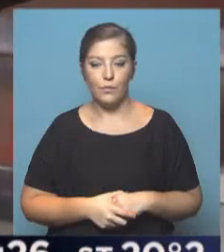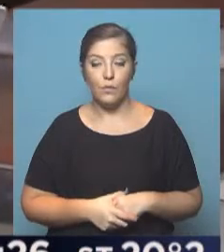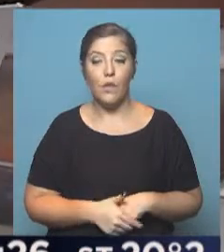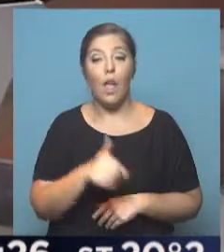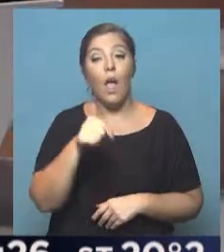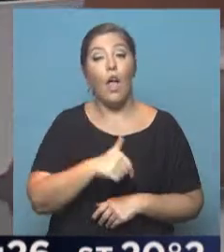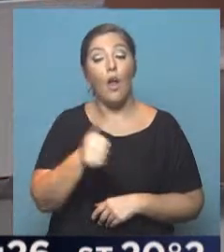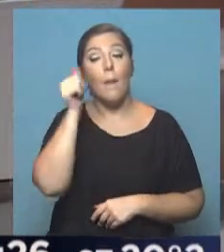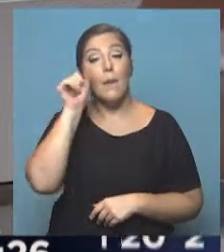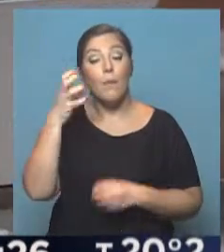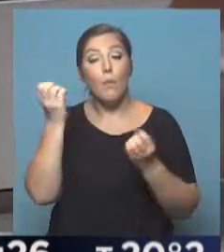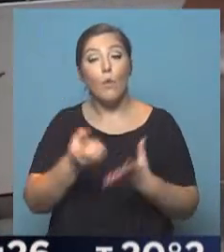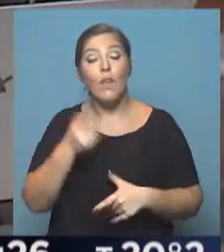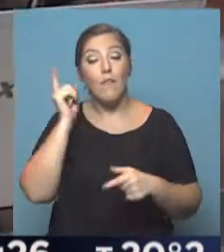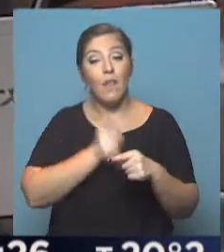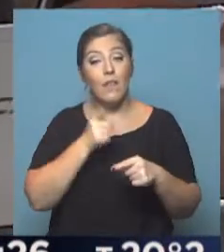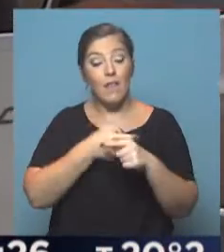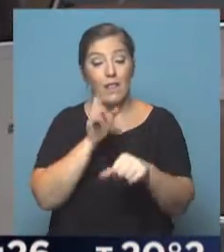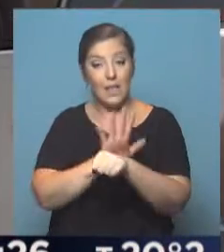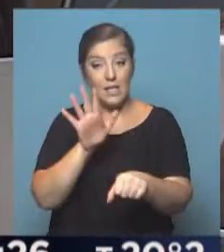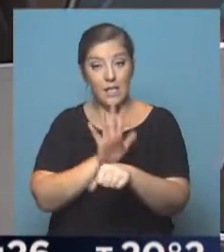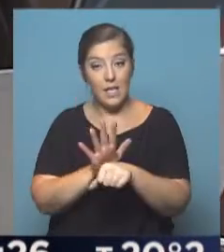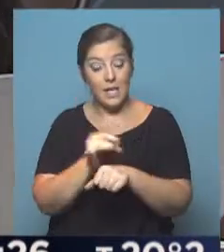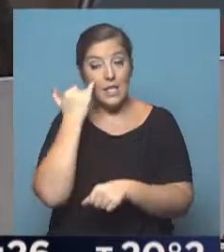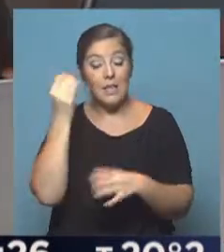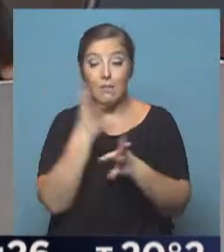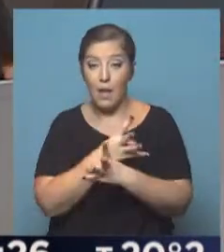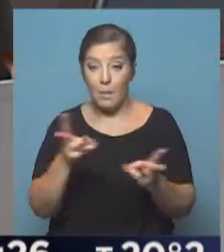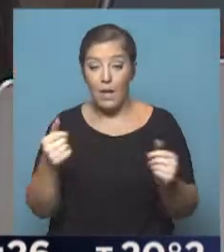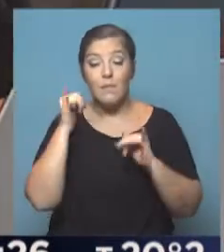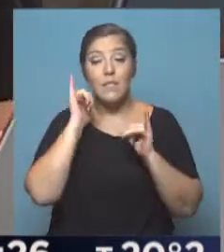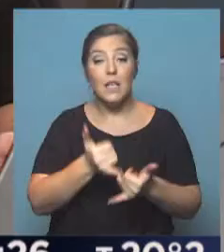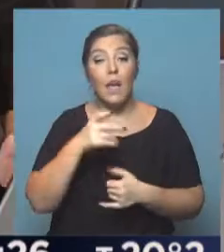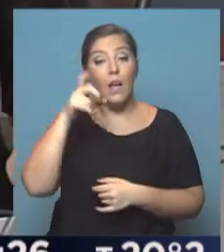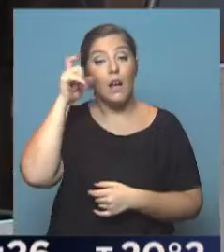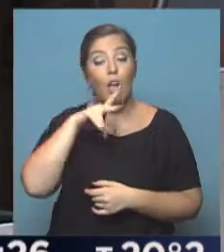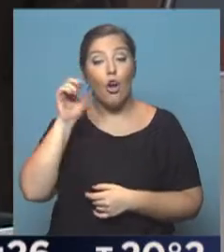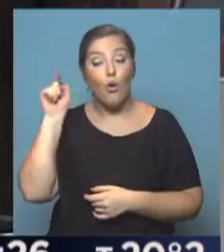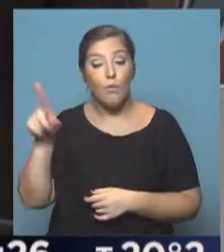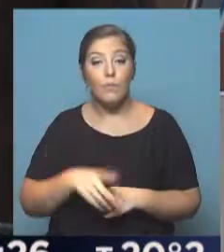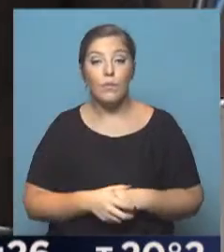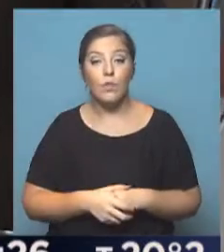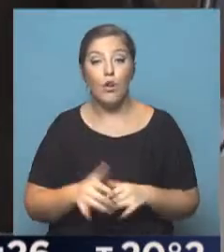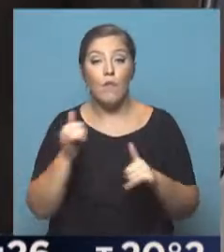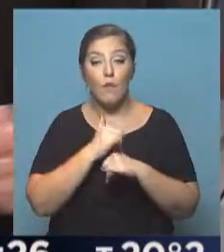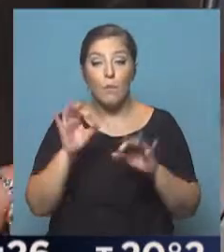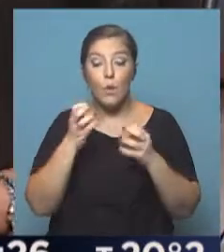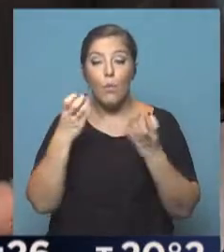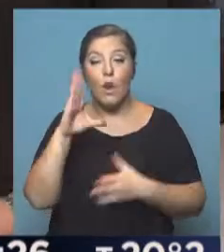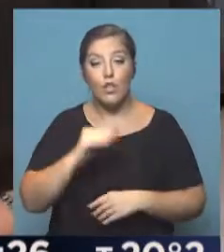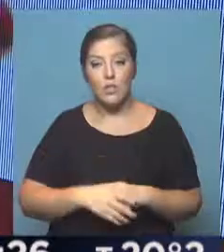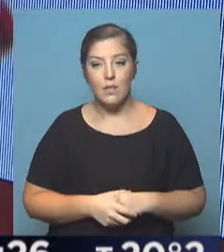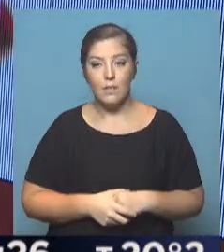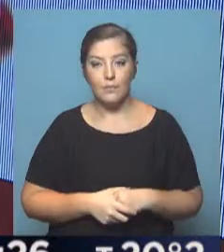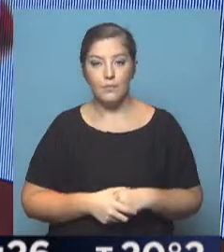Nos trasladamos ahora a Mar del Plata porque el Festival de Cine está llegando a su fin. Sí, Alejo Álvarez Herrera con toda la información. Buenas noches,